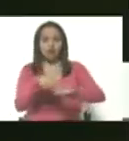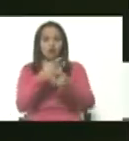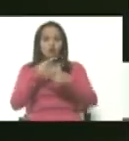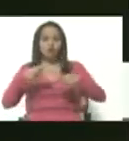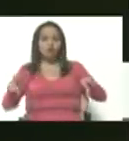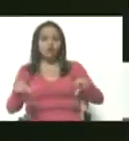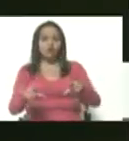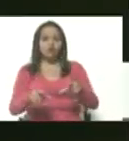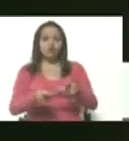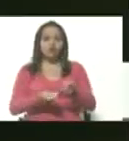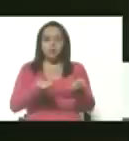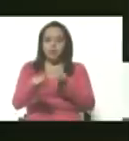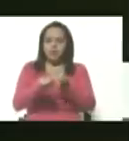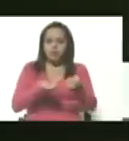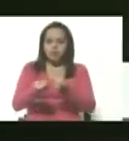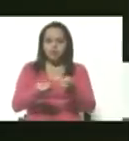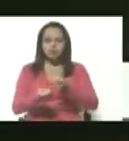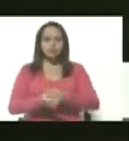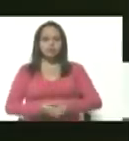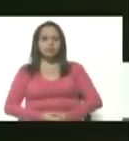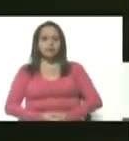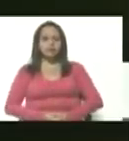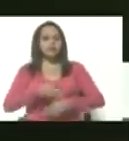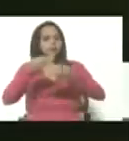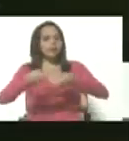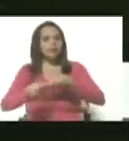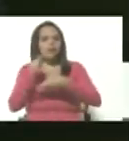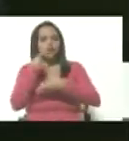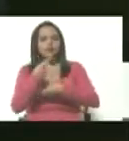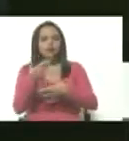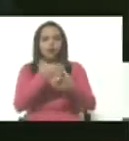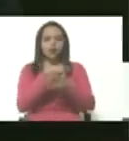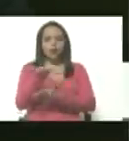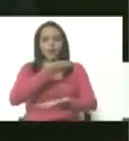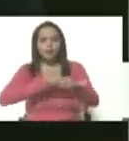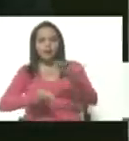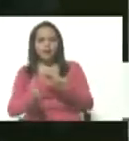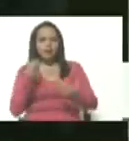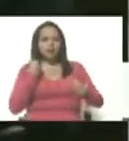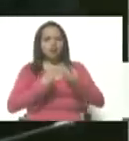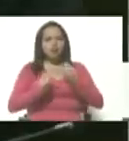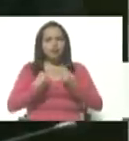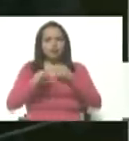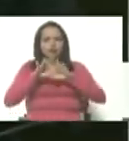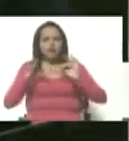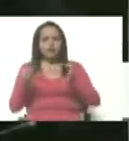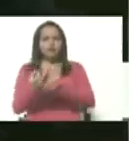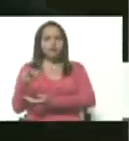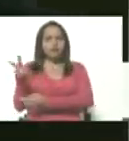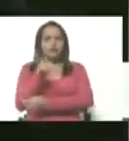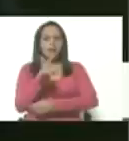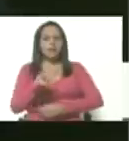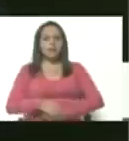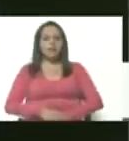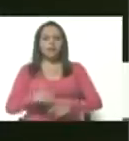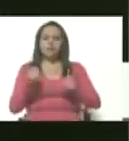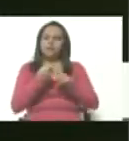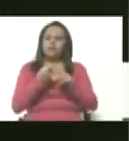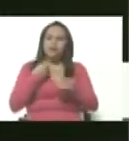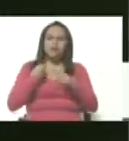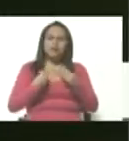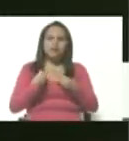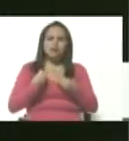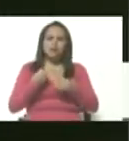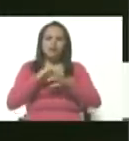de Tratamiento de las Adicciones. Como siempre lo decimos, compartir las angustias con la familia venezolana. Primera angustia,